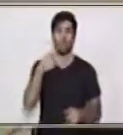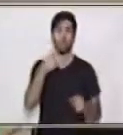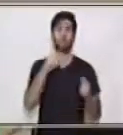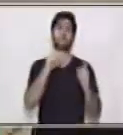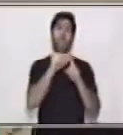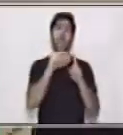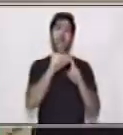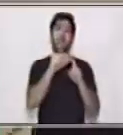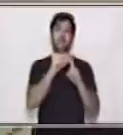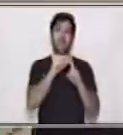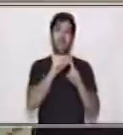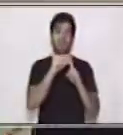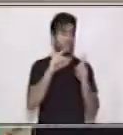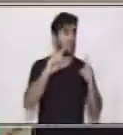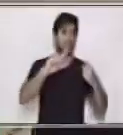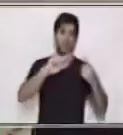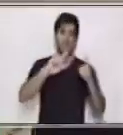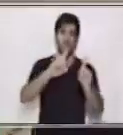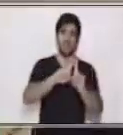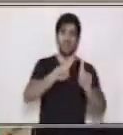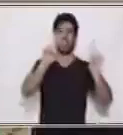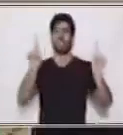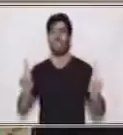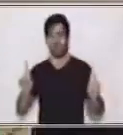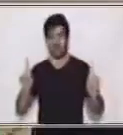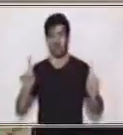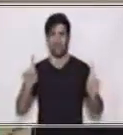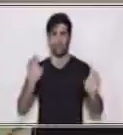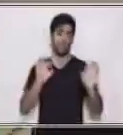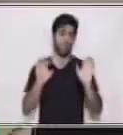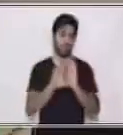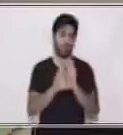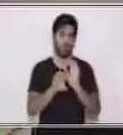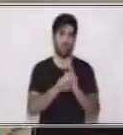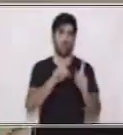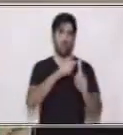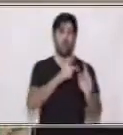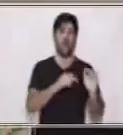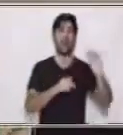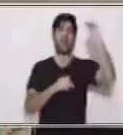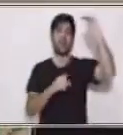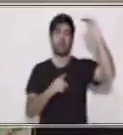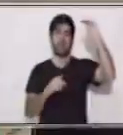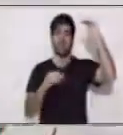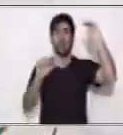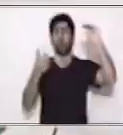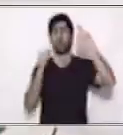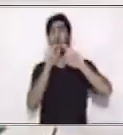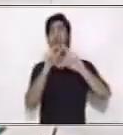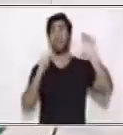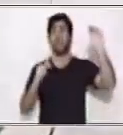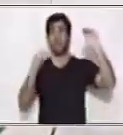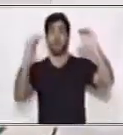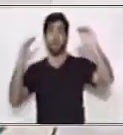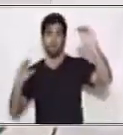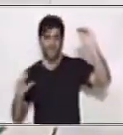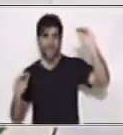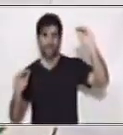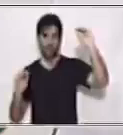contradecir al momento de utilizarlos o de compararlos. El antónimo de grande, pequeño. Tenemos